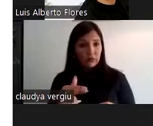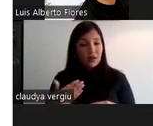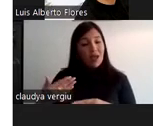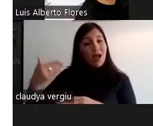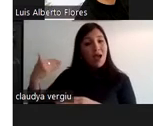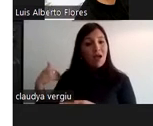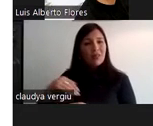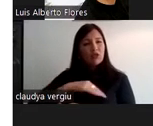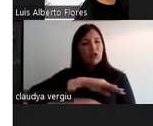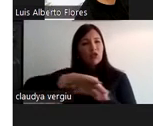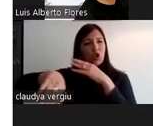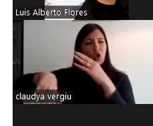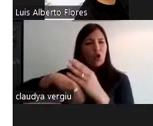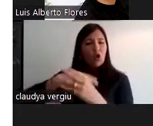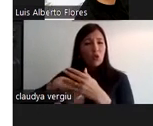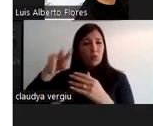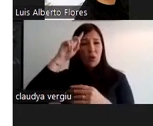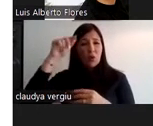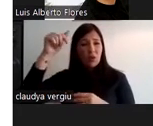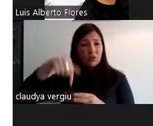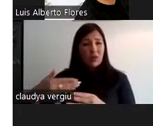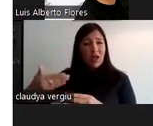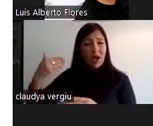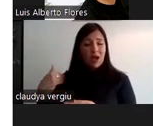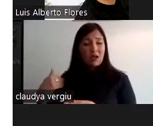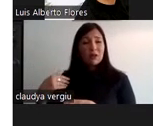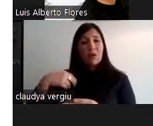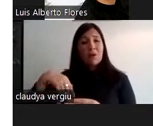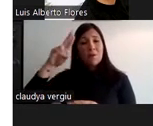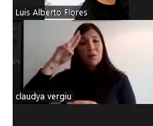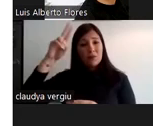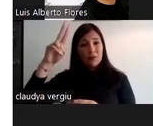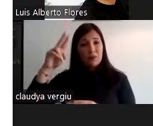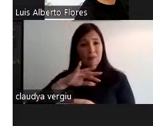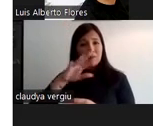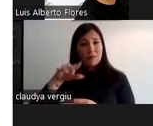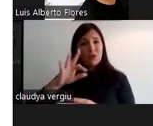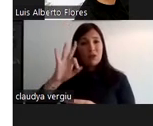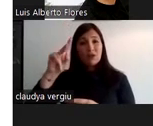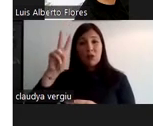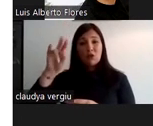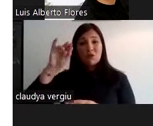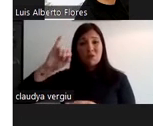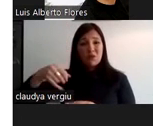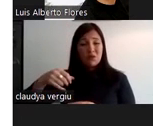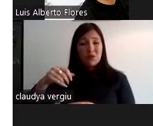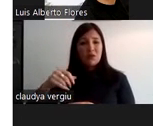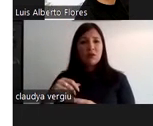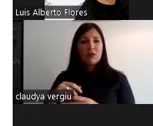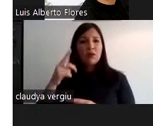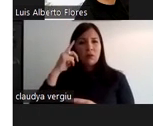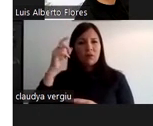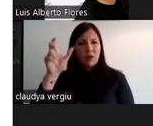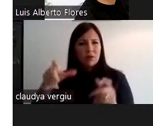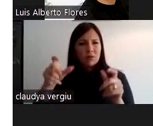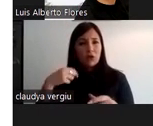del total de población en ese momento antes de la pandemia que era un poco más de treinta y dos millones y medio de personas tenemos que la población